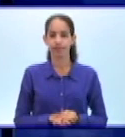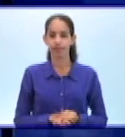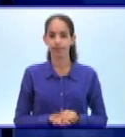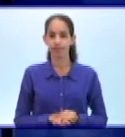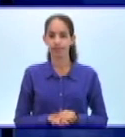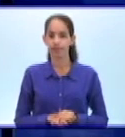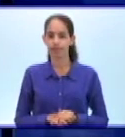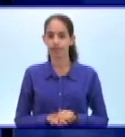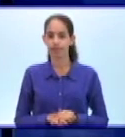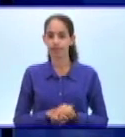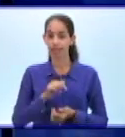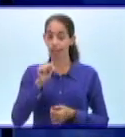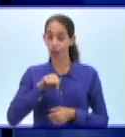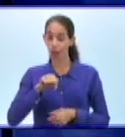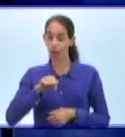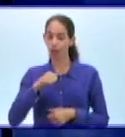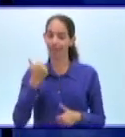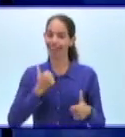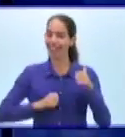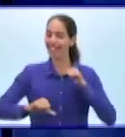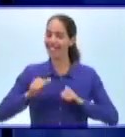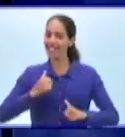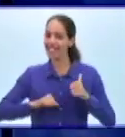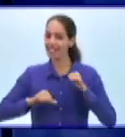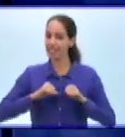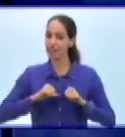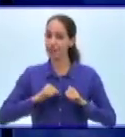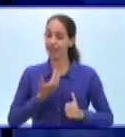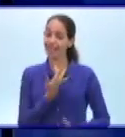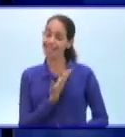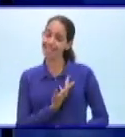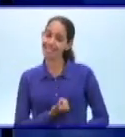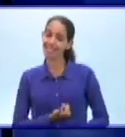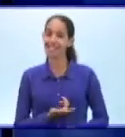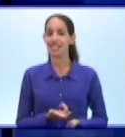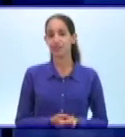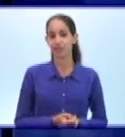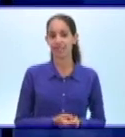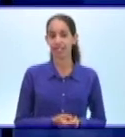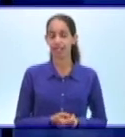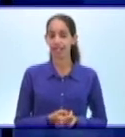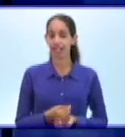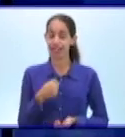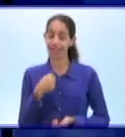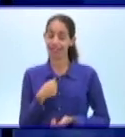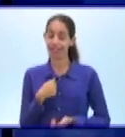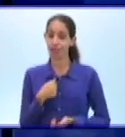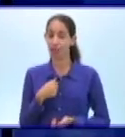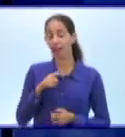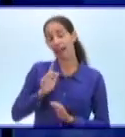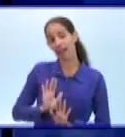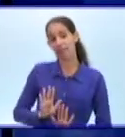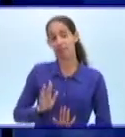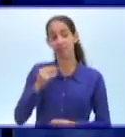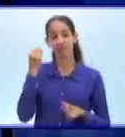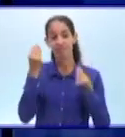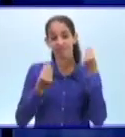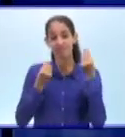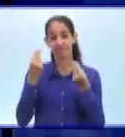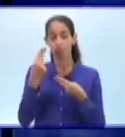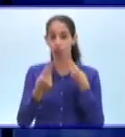vamos enamorados, nos vamos sensibles. Espero que puedan realizar